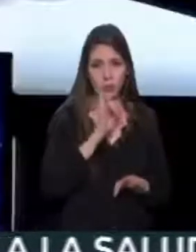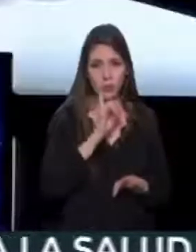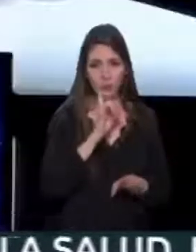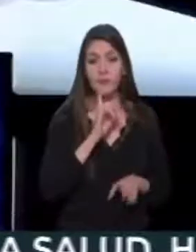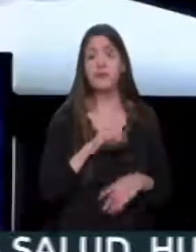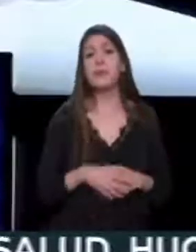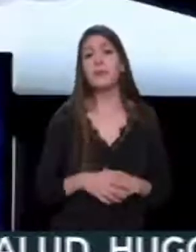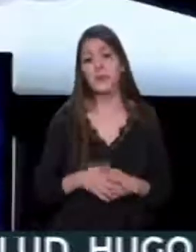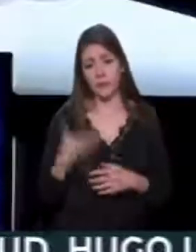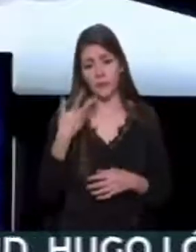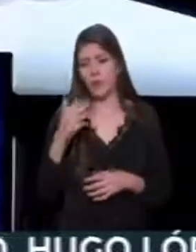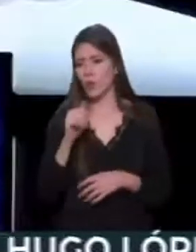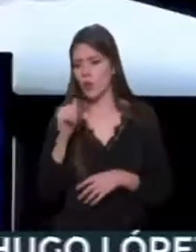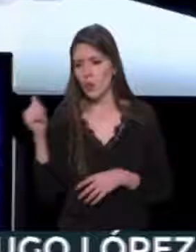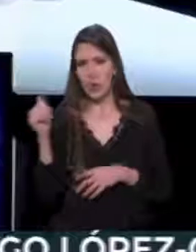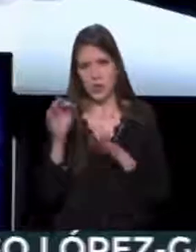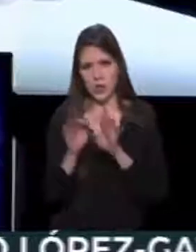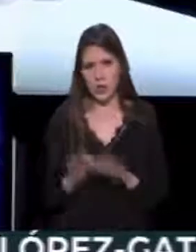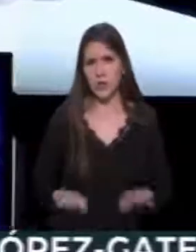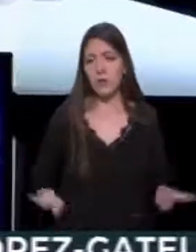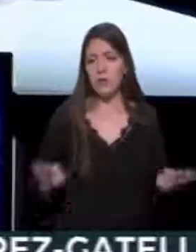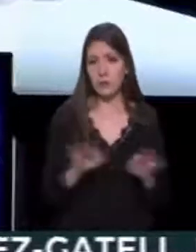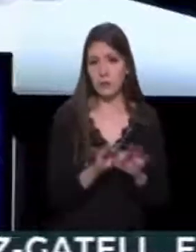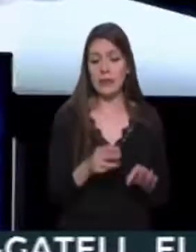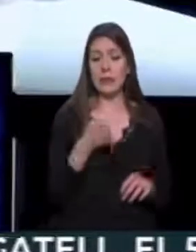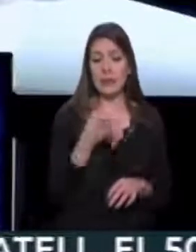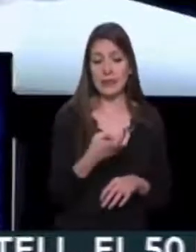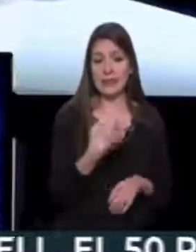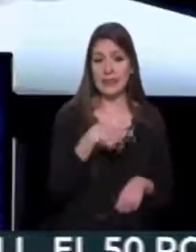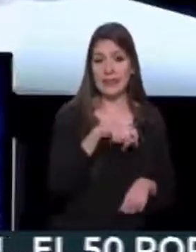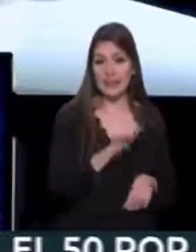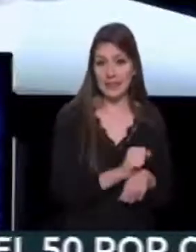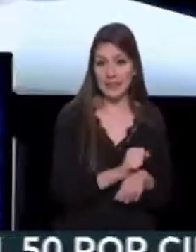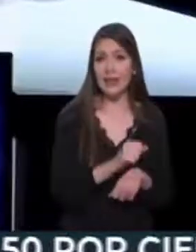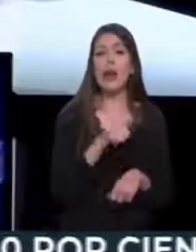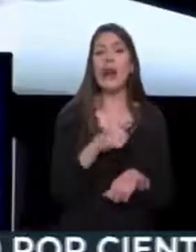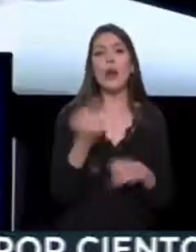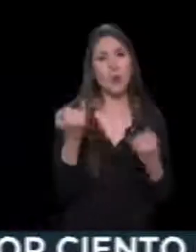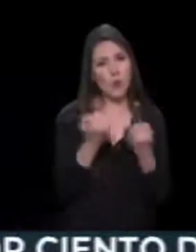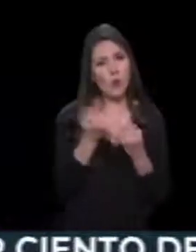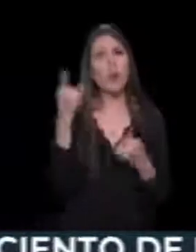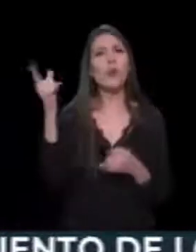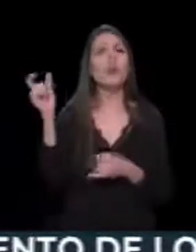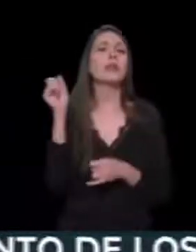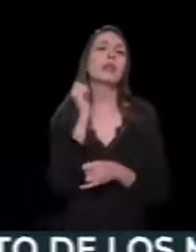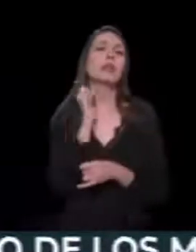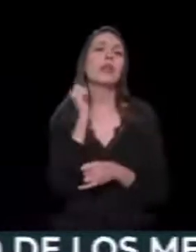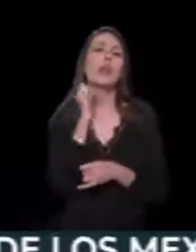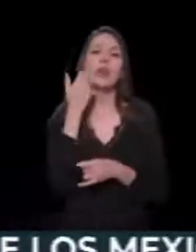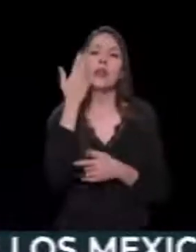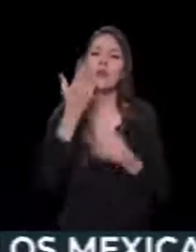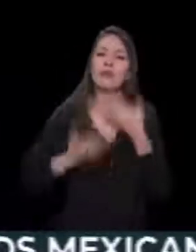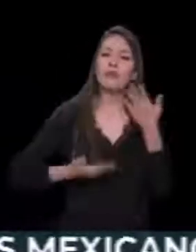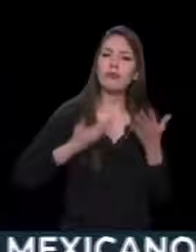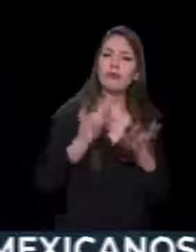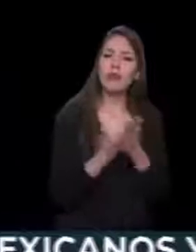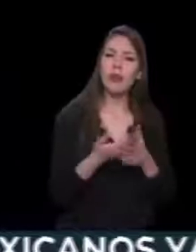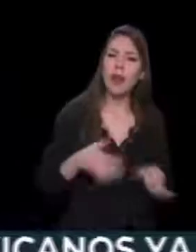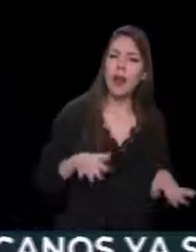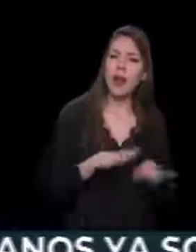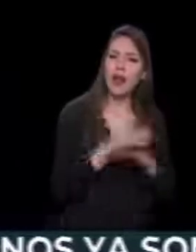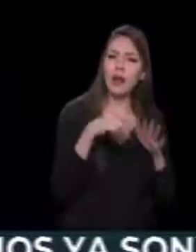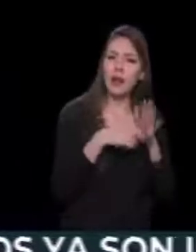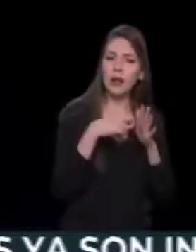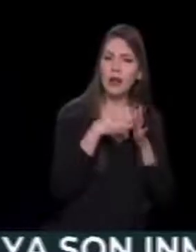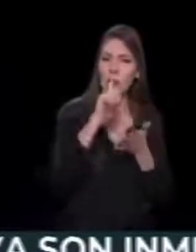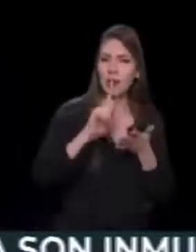muy importante y que también esta semana pues llegó al Senado, una iniciativa de ley preparada por